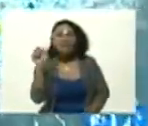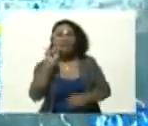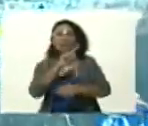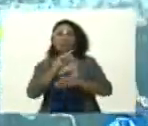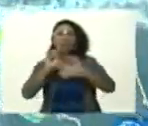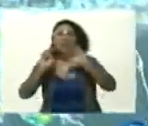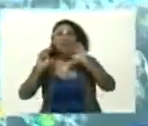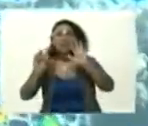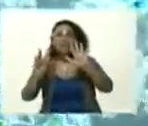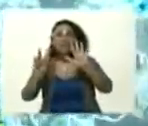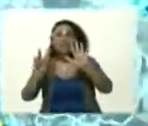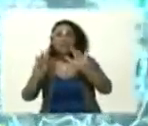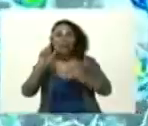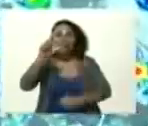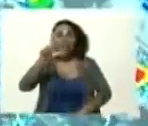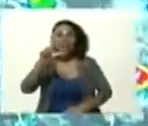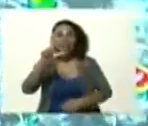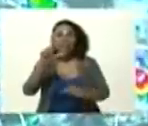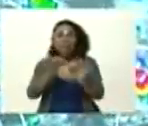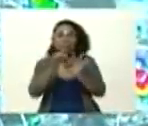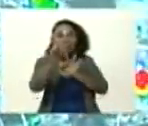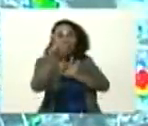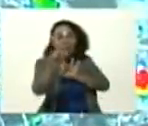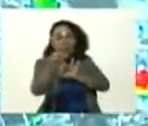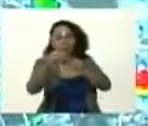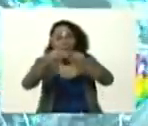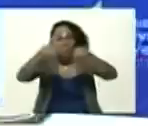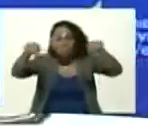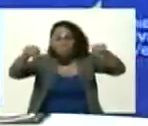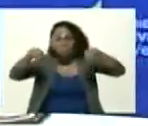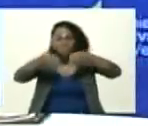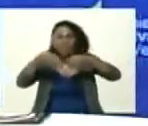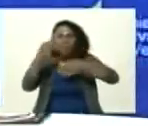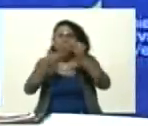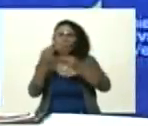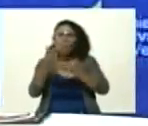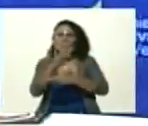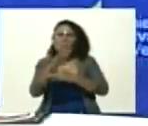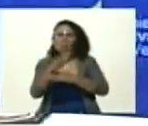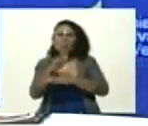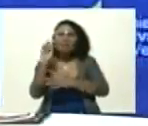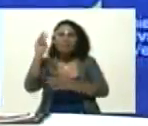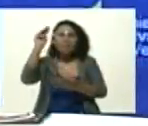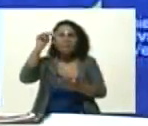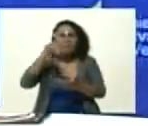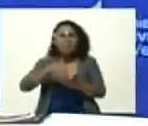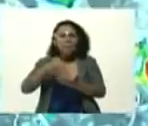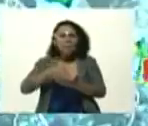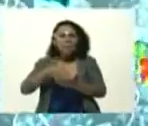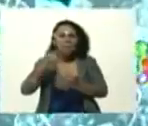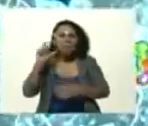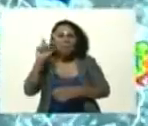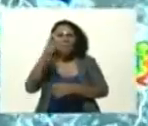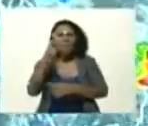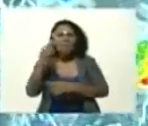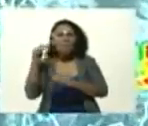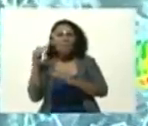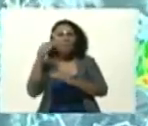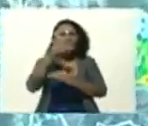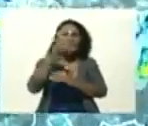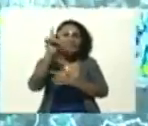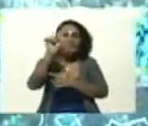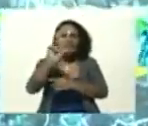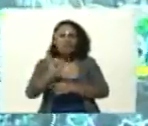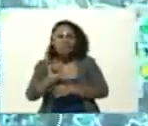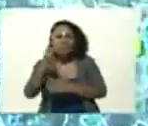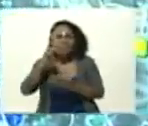17 litros por metro cuadrado de superficie. ¿Esa lluvia viene bajando como hacia Miranda y el Guárico? Va hacia el Guárico, sur de